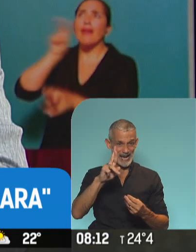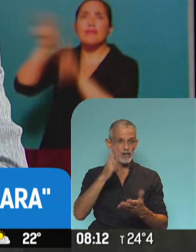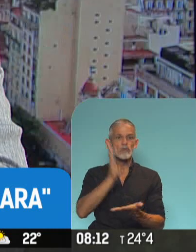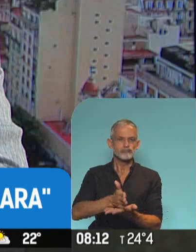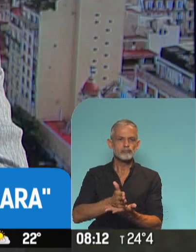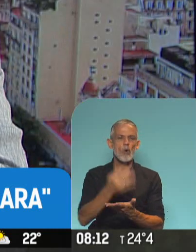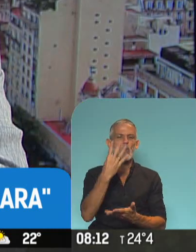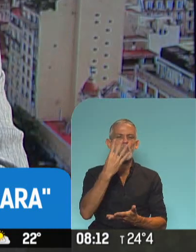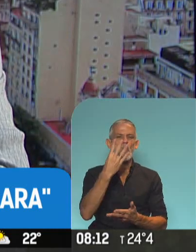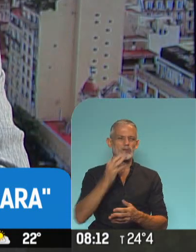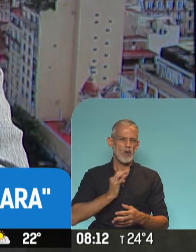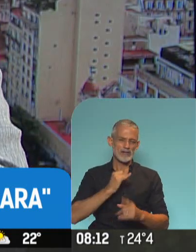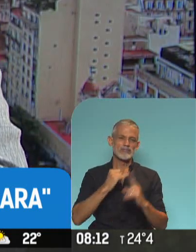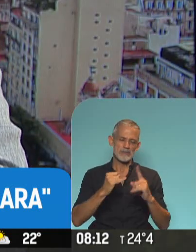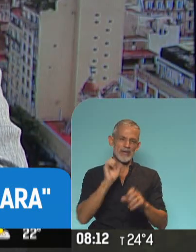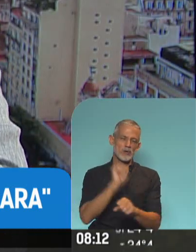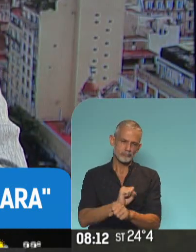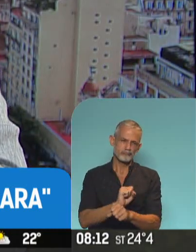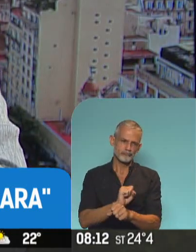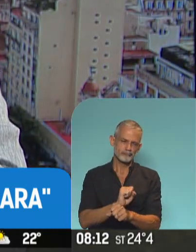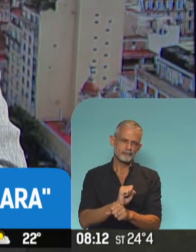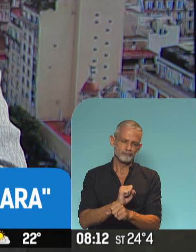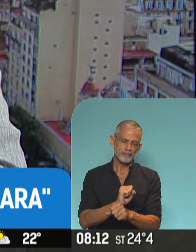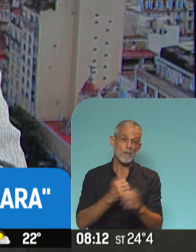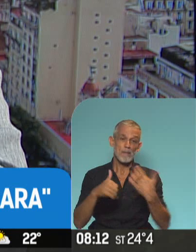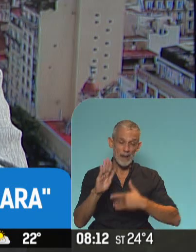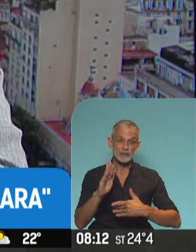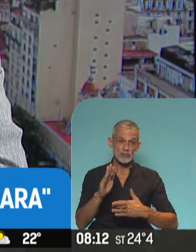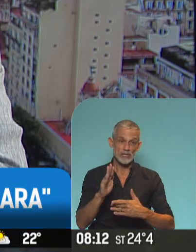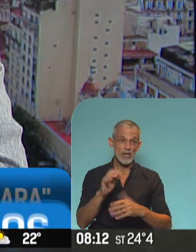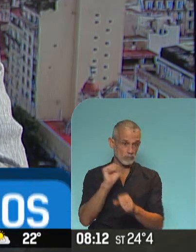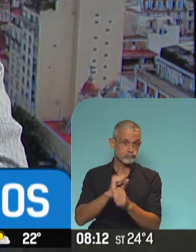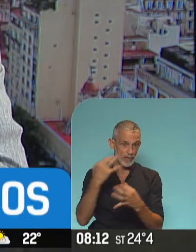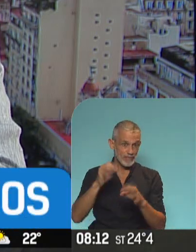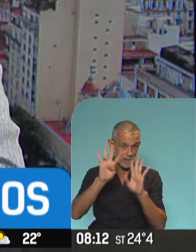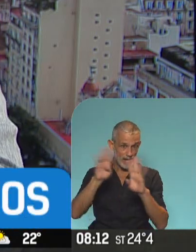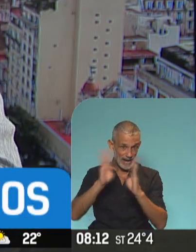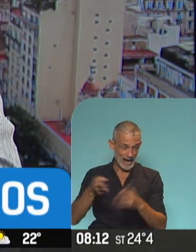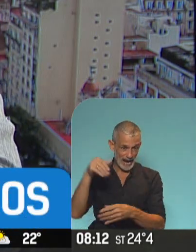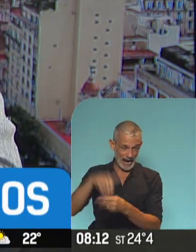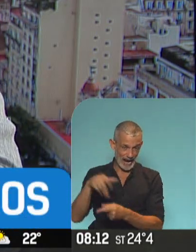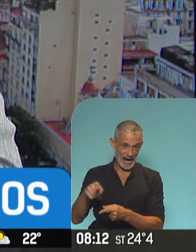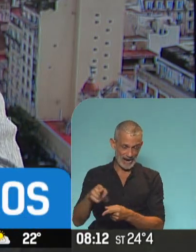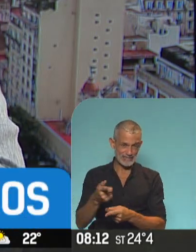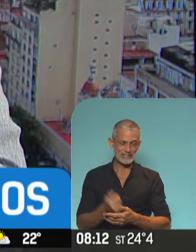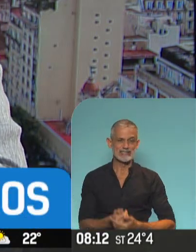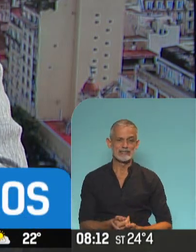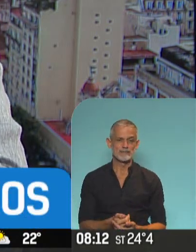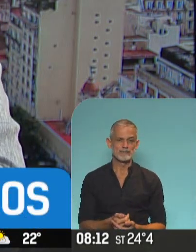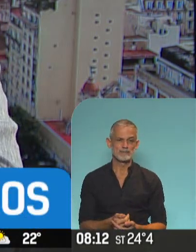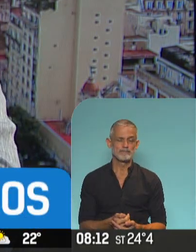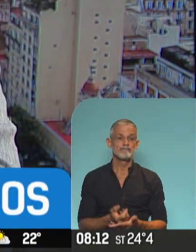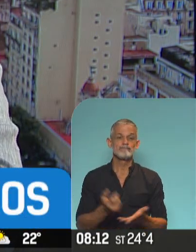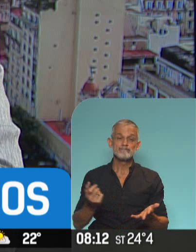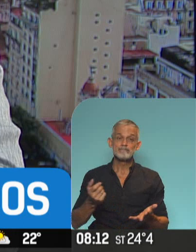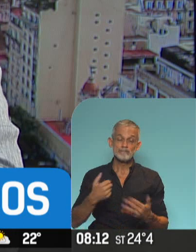cárcel. Todas las penas fueron penas de cumplimiento, prácticamente la gran mayoría. En verdad,